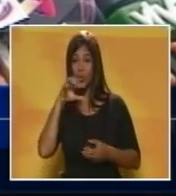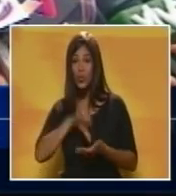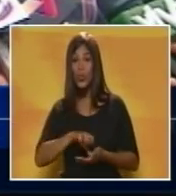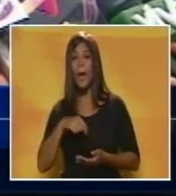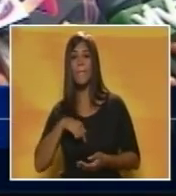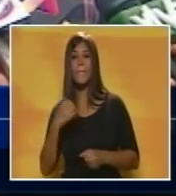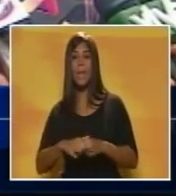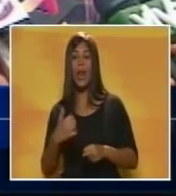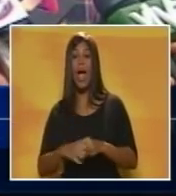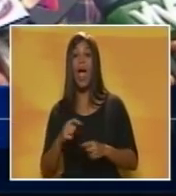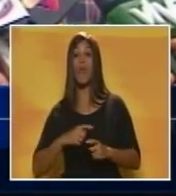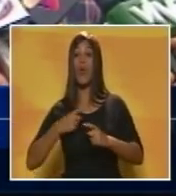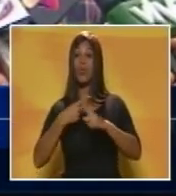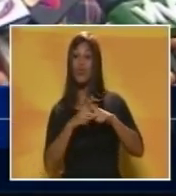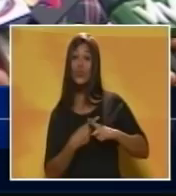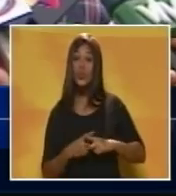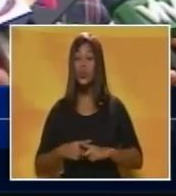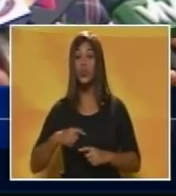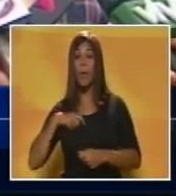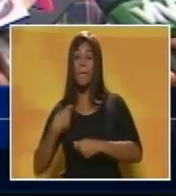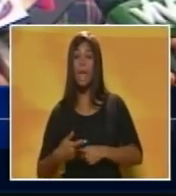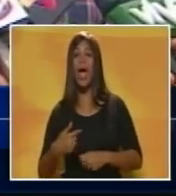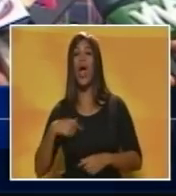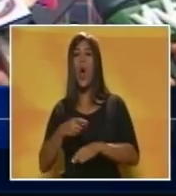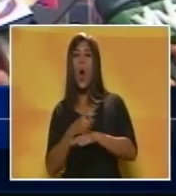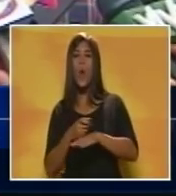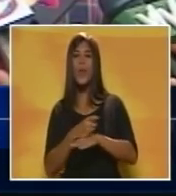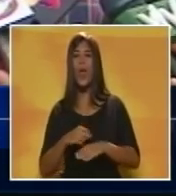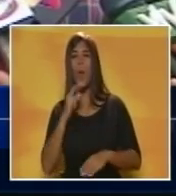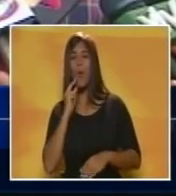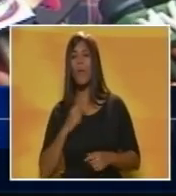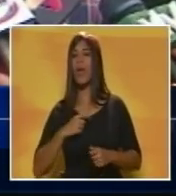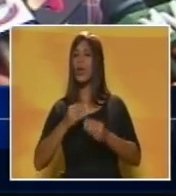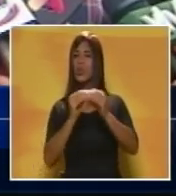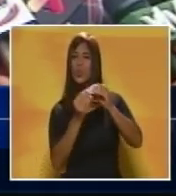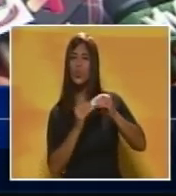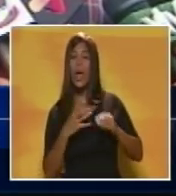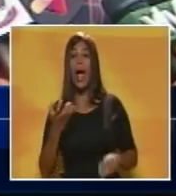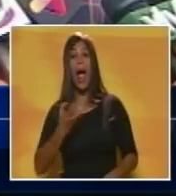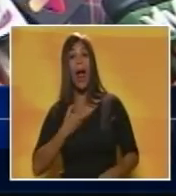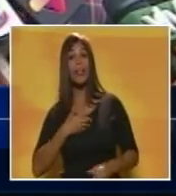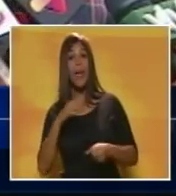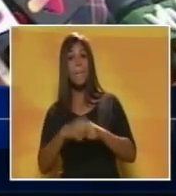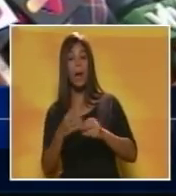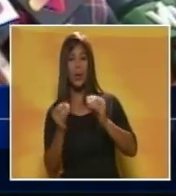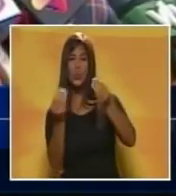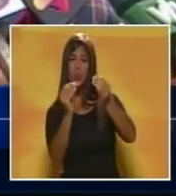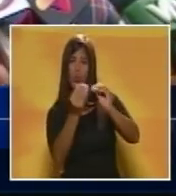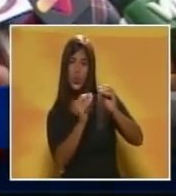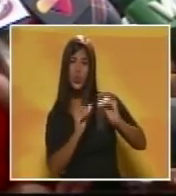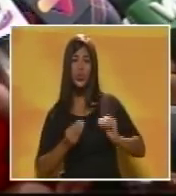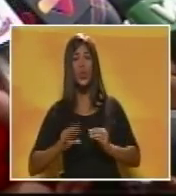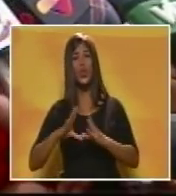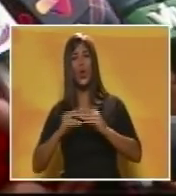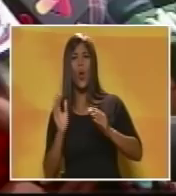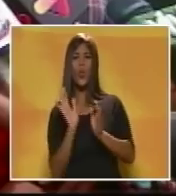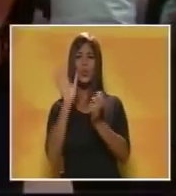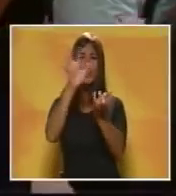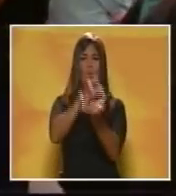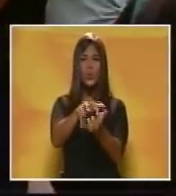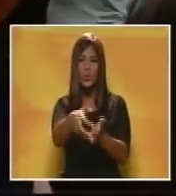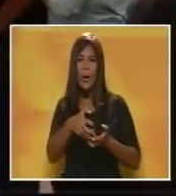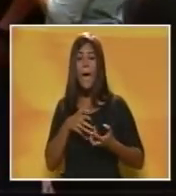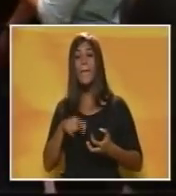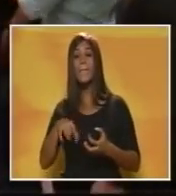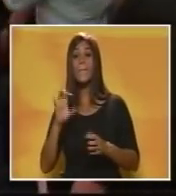la cual el gobierno bolivariano colocó los chasis y la alcaldía de Maracaibo invirtió en colocarle las cajas compactadoras.